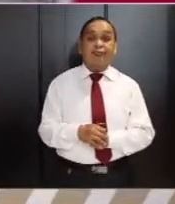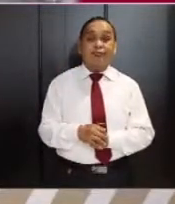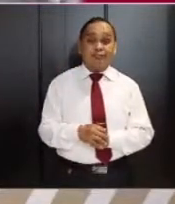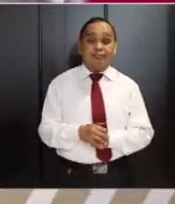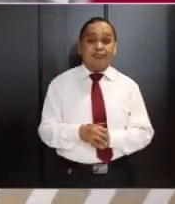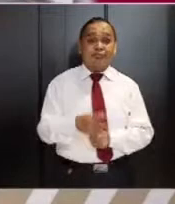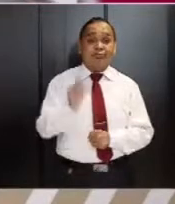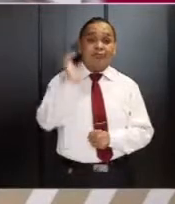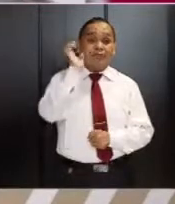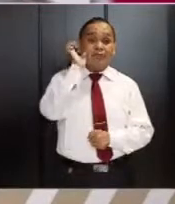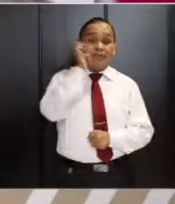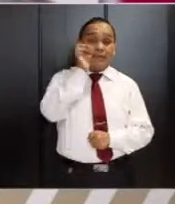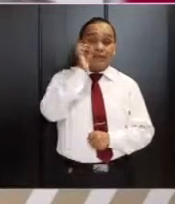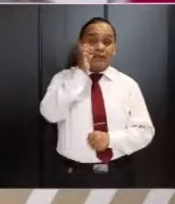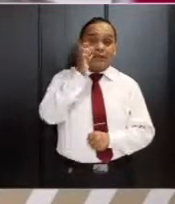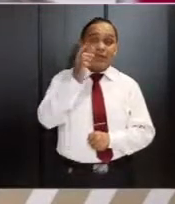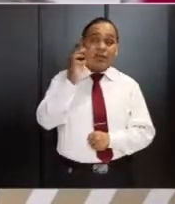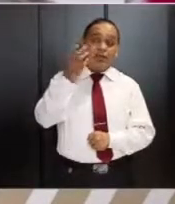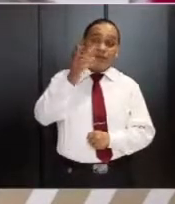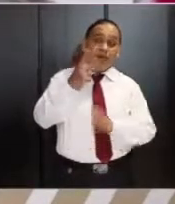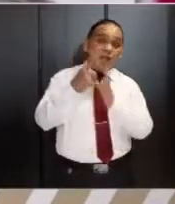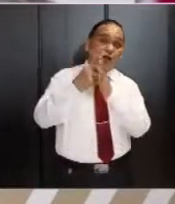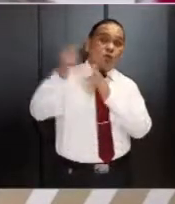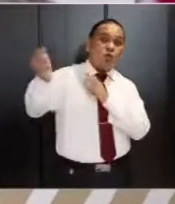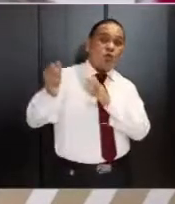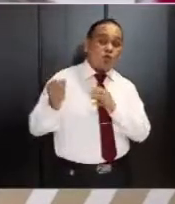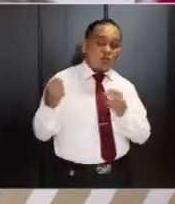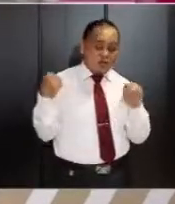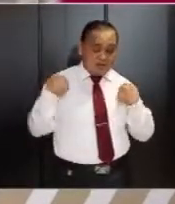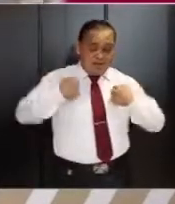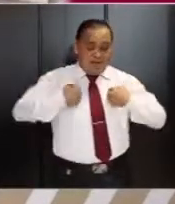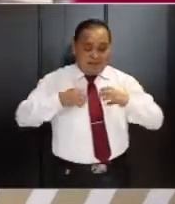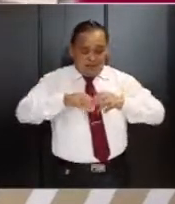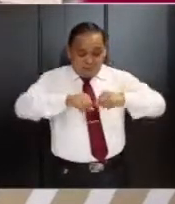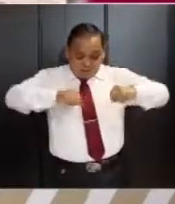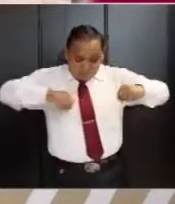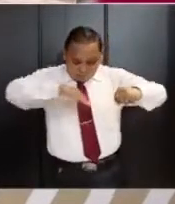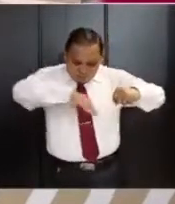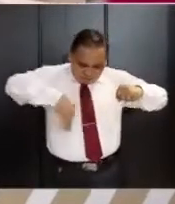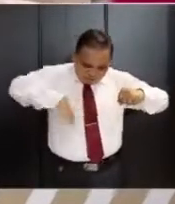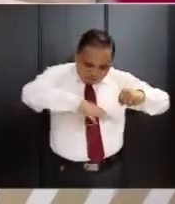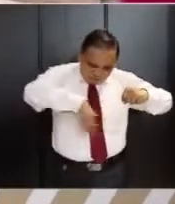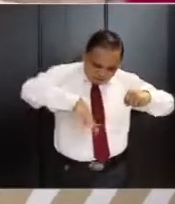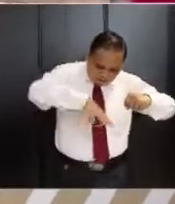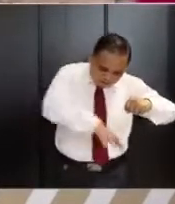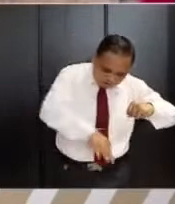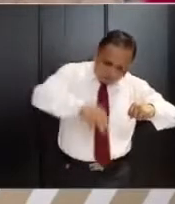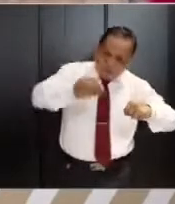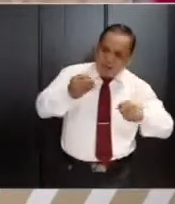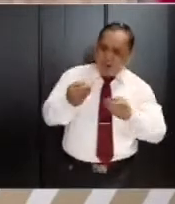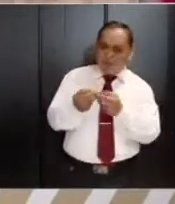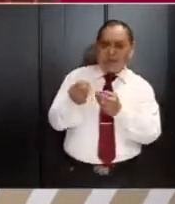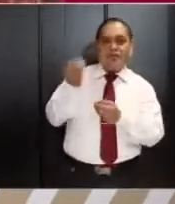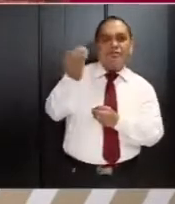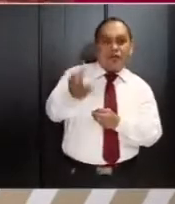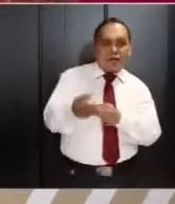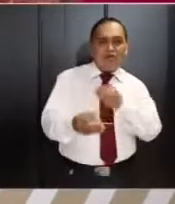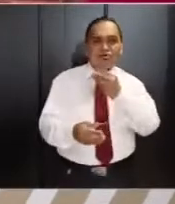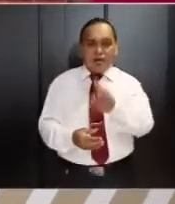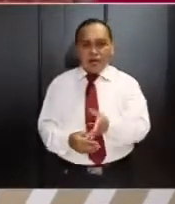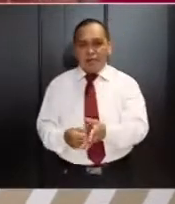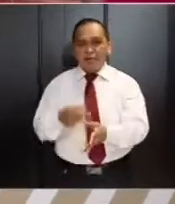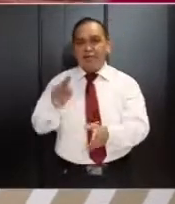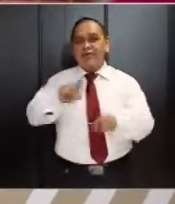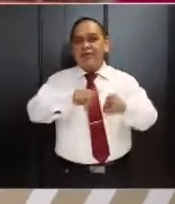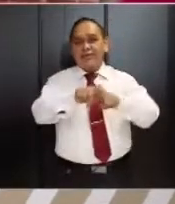prófugo, pues anda mandando como las cosas viejas que encuentre en su mochila. No sé, pero eso es del 2020. Y cuando eso mi hermana